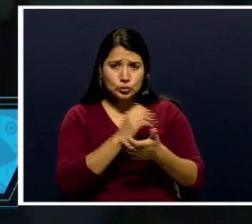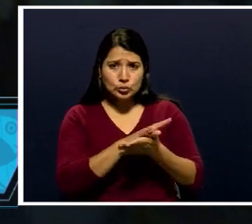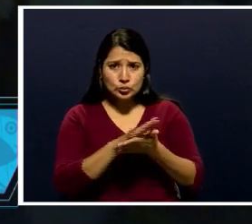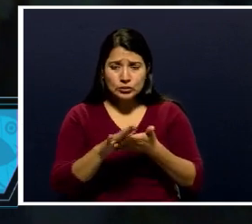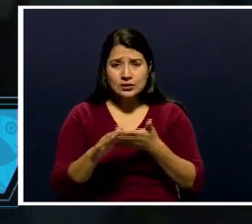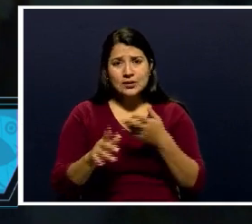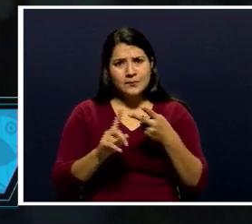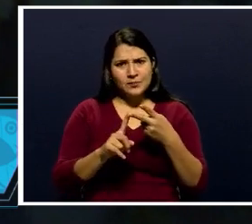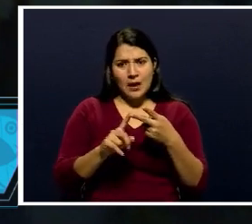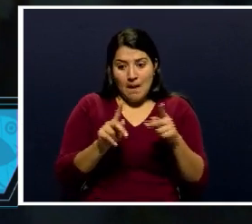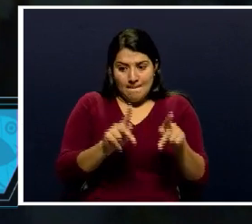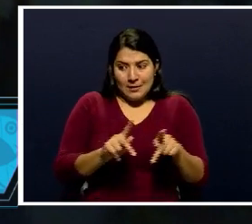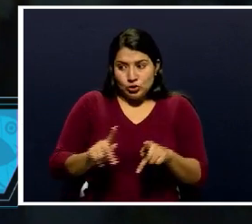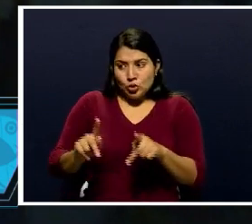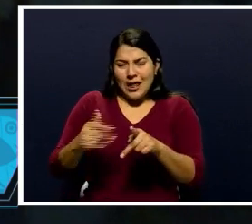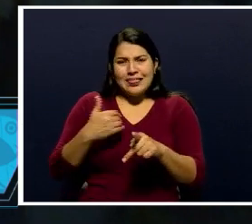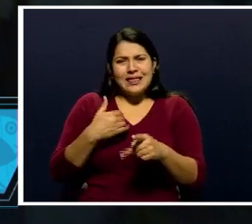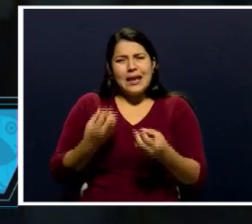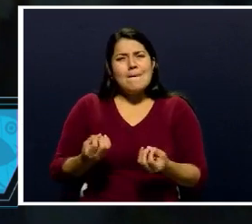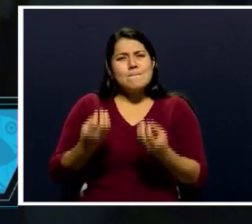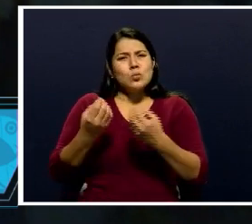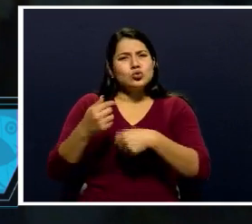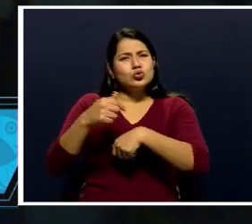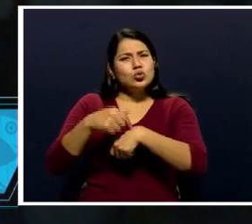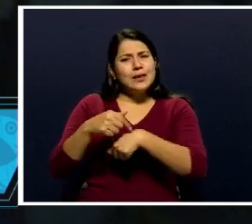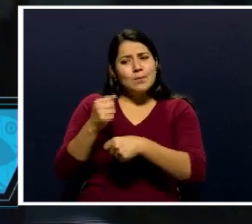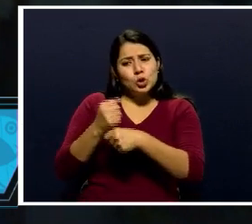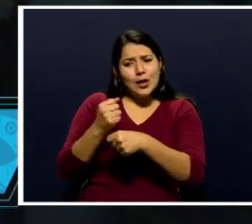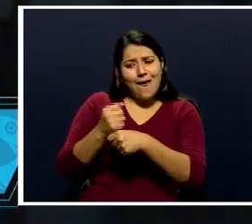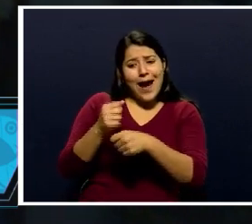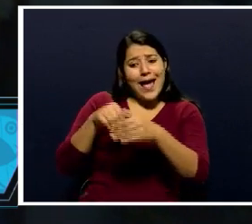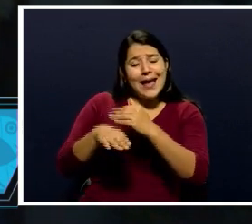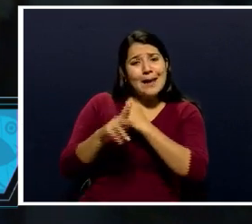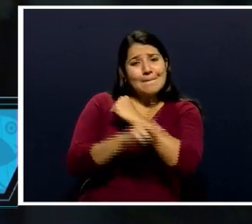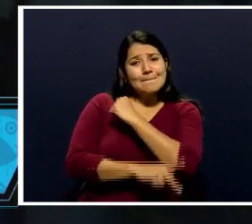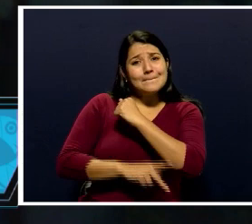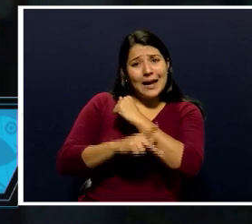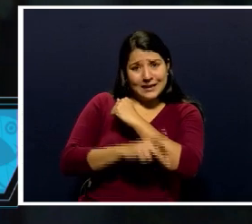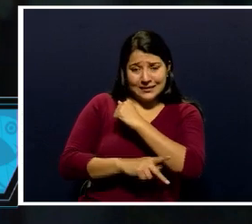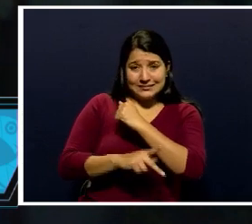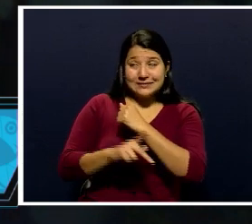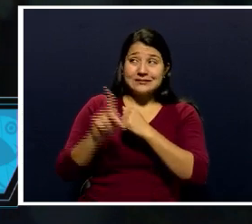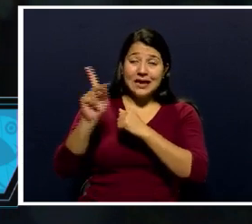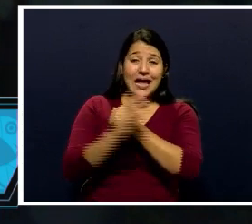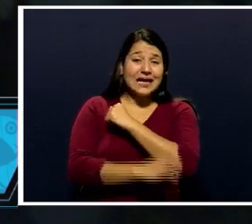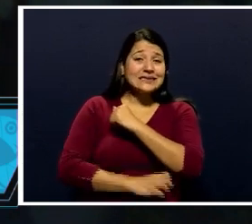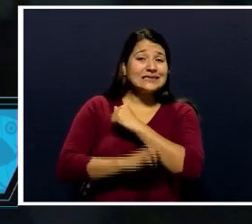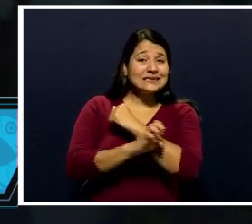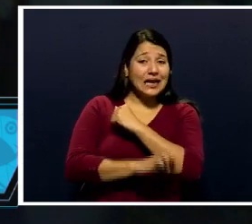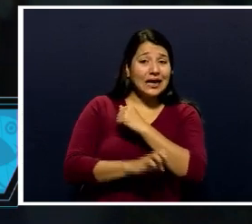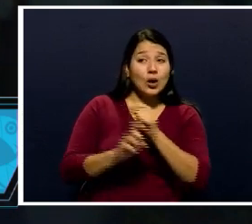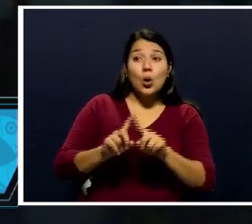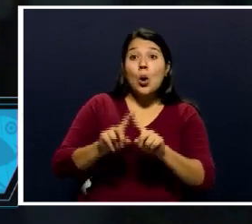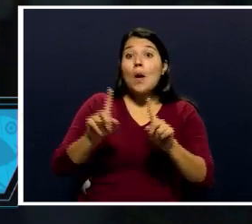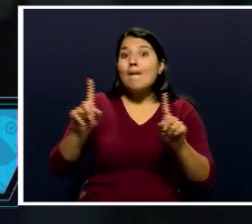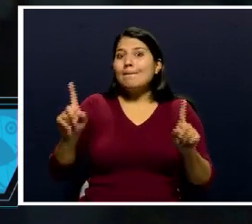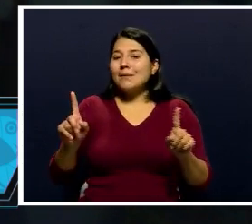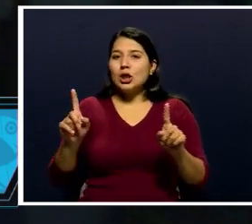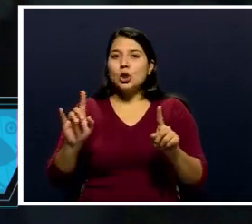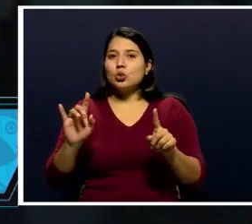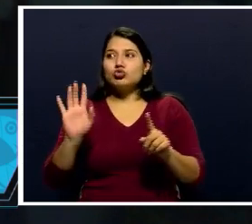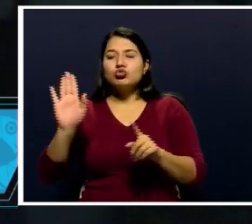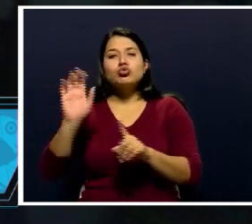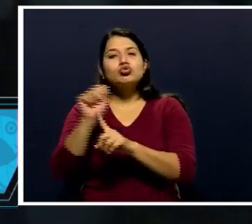hace tiempo trabajan en este país, pero en una situación de informalidad respecto de su estatus migratorio, pero que le han aportado al país a través